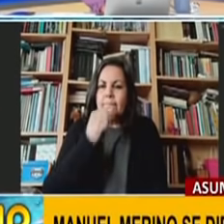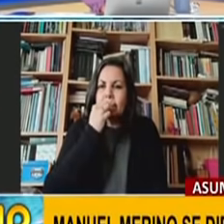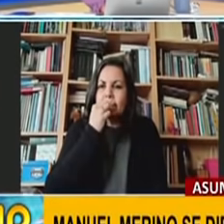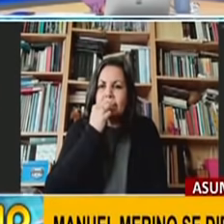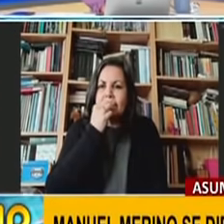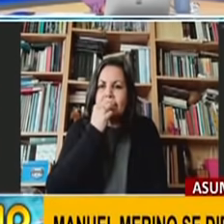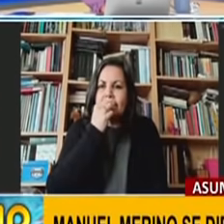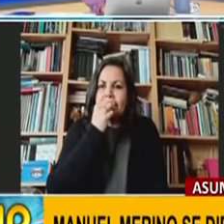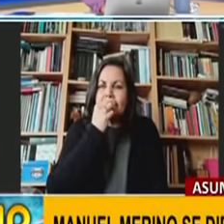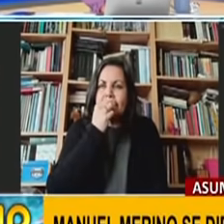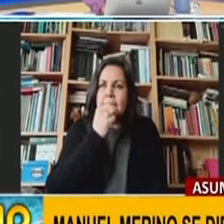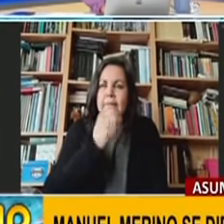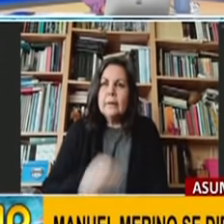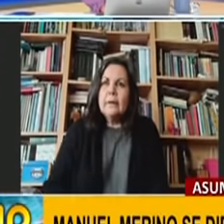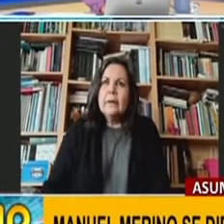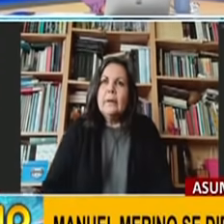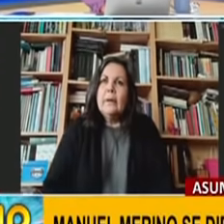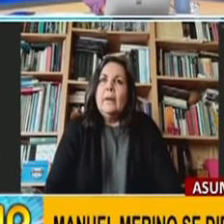hasta el 28 de julio del próximo año?